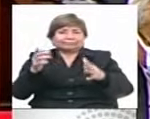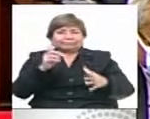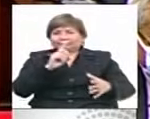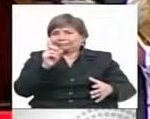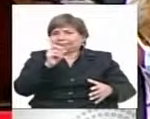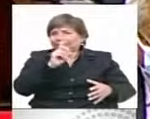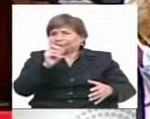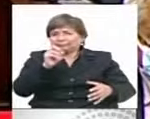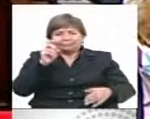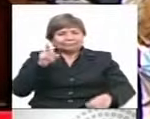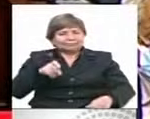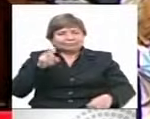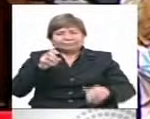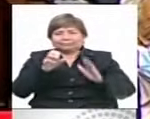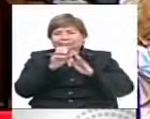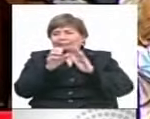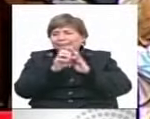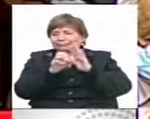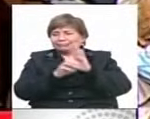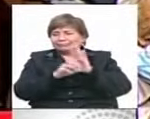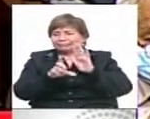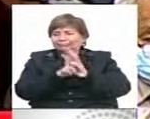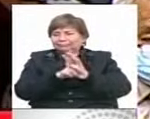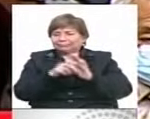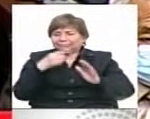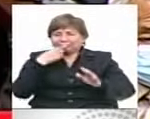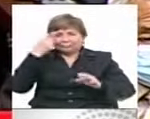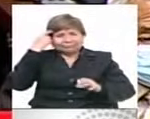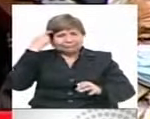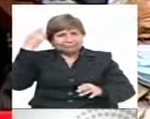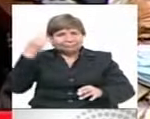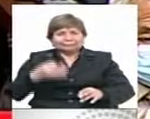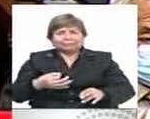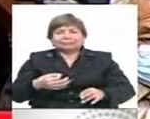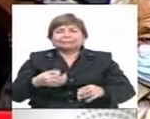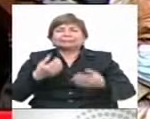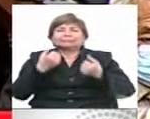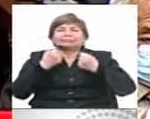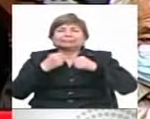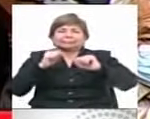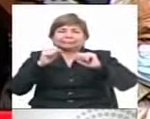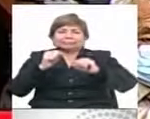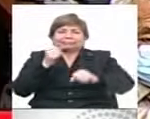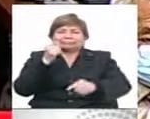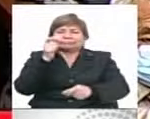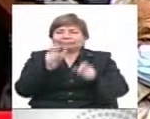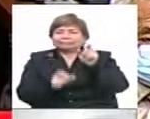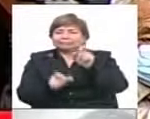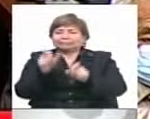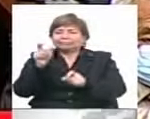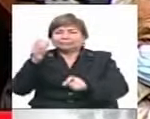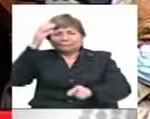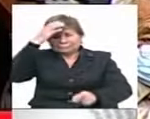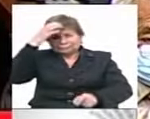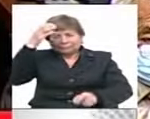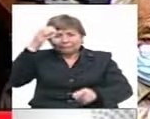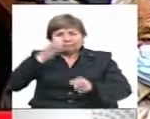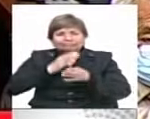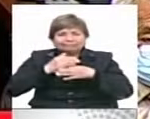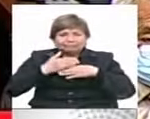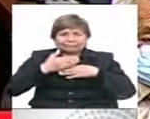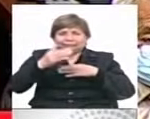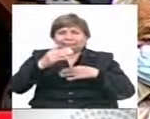es necesariamente una constitución como ustedes quieren hacer creer. Es el esfuerzo de la gente, es su capacidad de salir